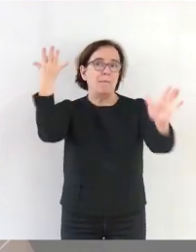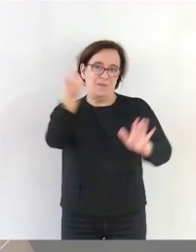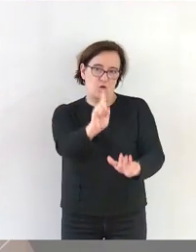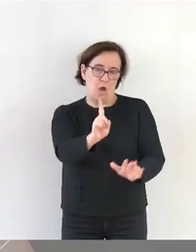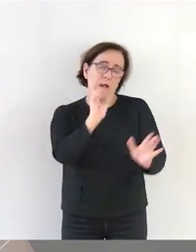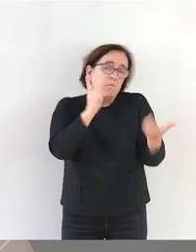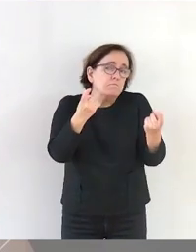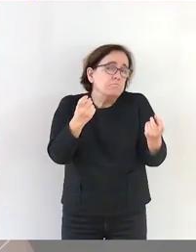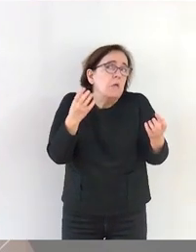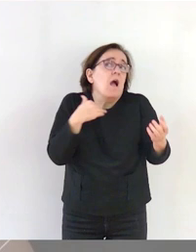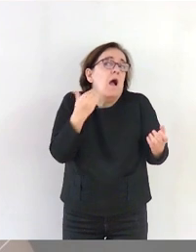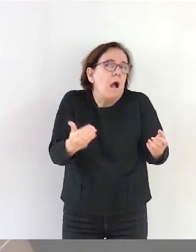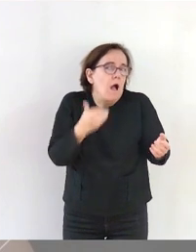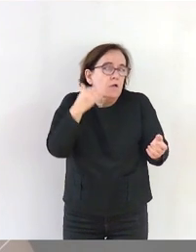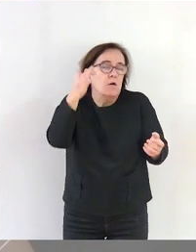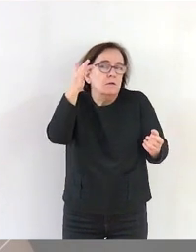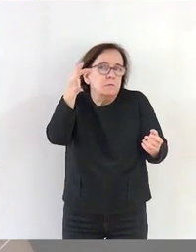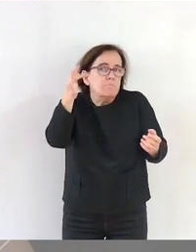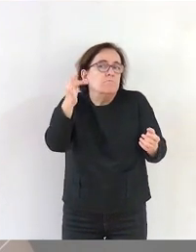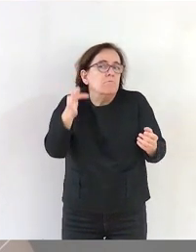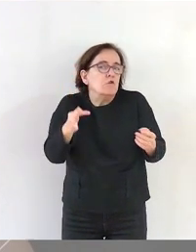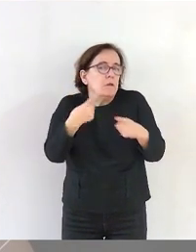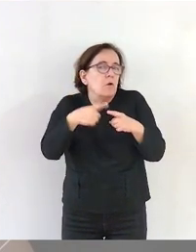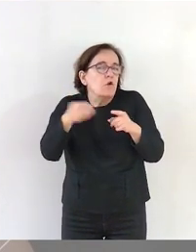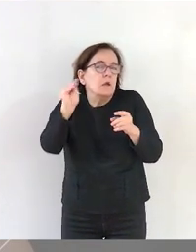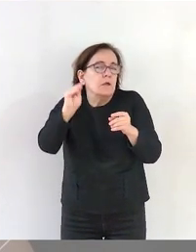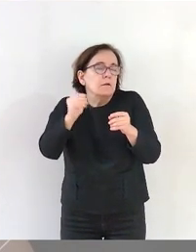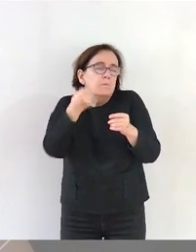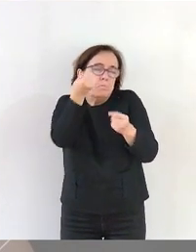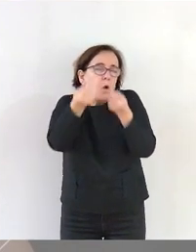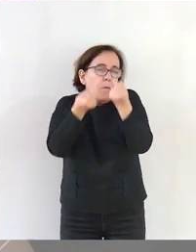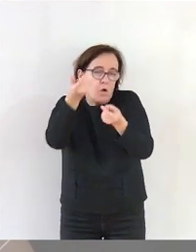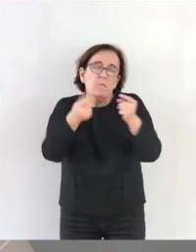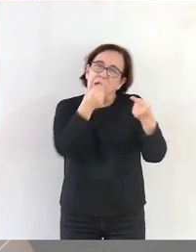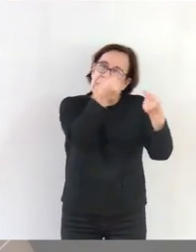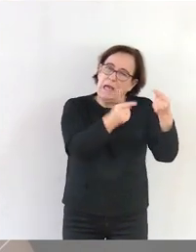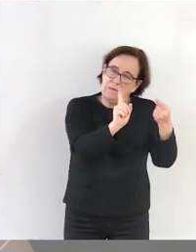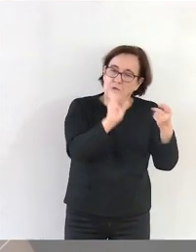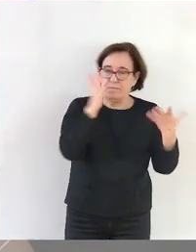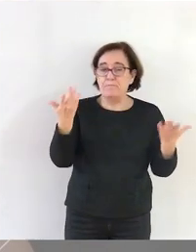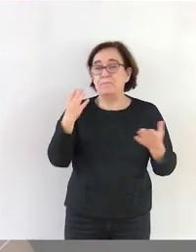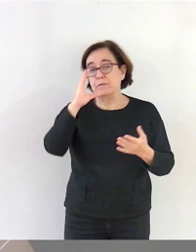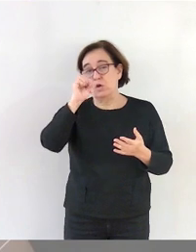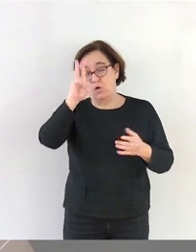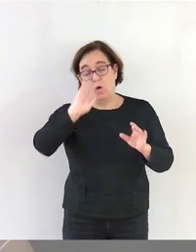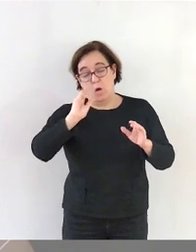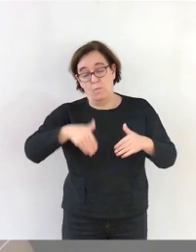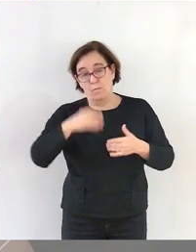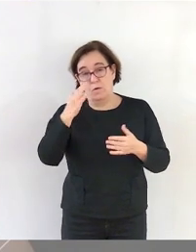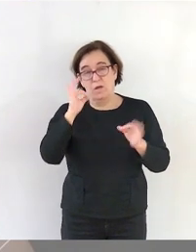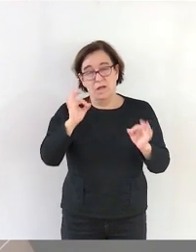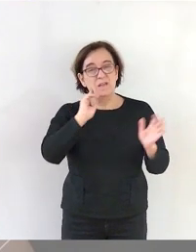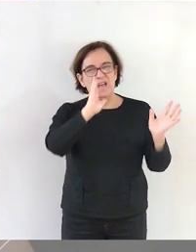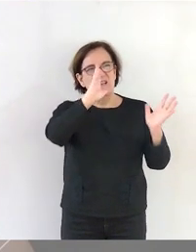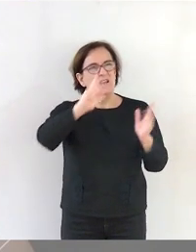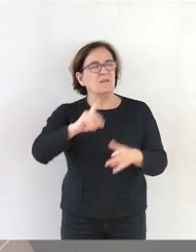no pero se ha ido llenando no se ha ido Vaciando José Manuel Sí bueno esta copia es importante porque que se hace el balance de lo